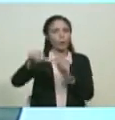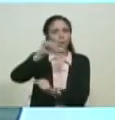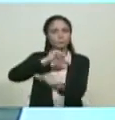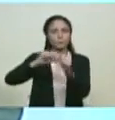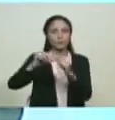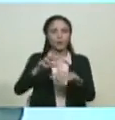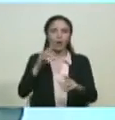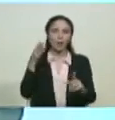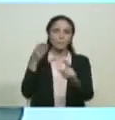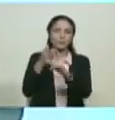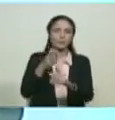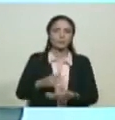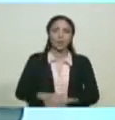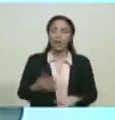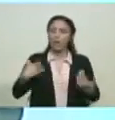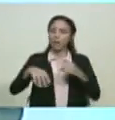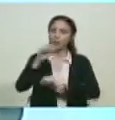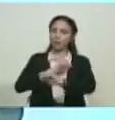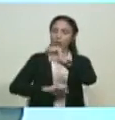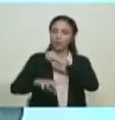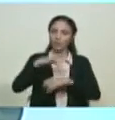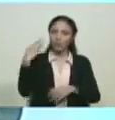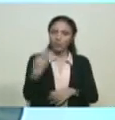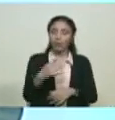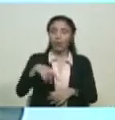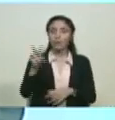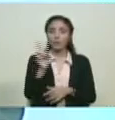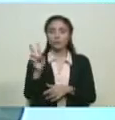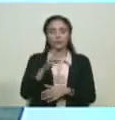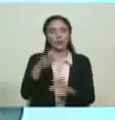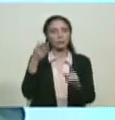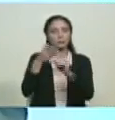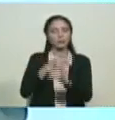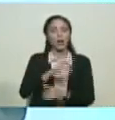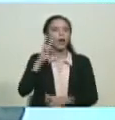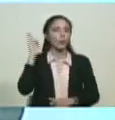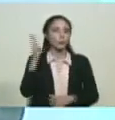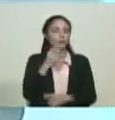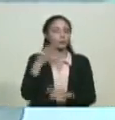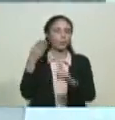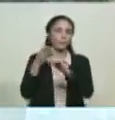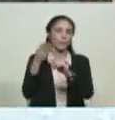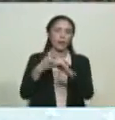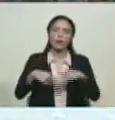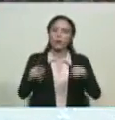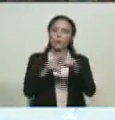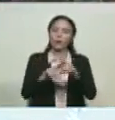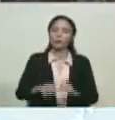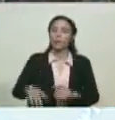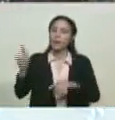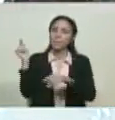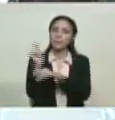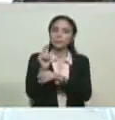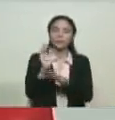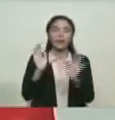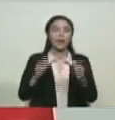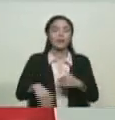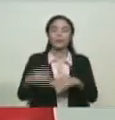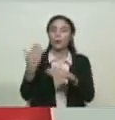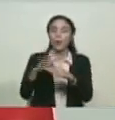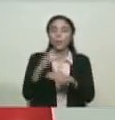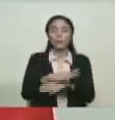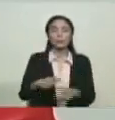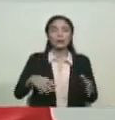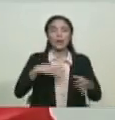y defienda la dignidad y la verdad de venezuela en washington así tenga que hablar mil veces